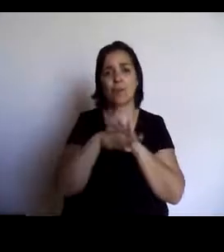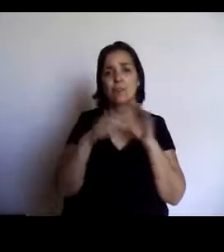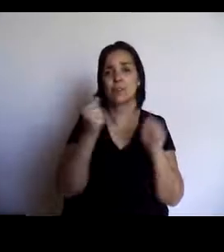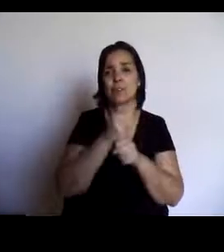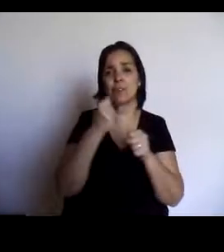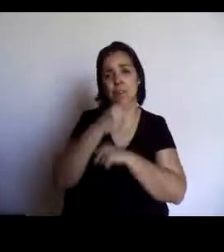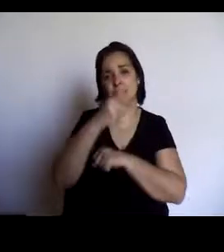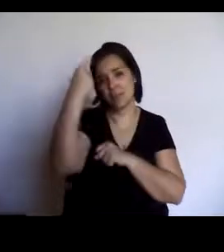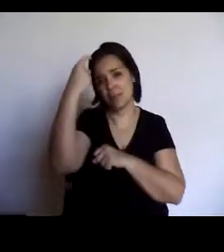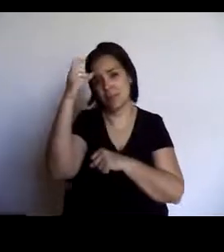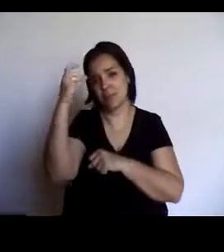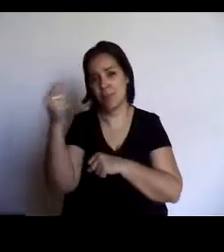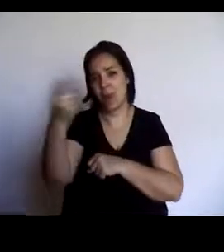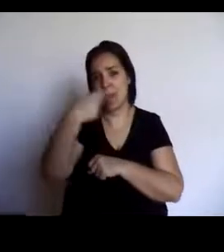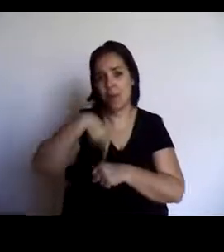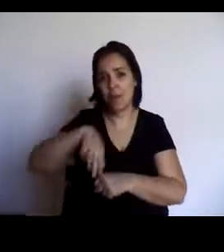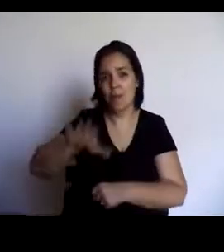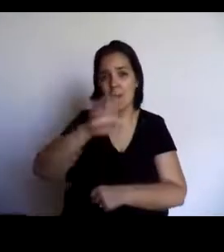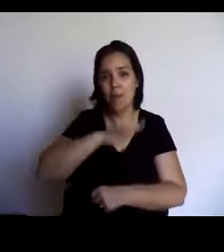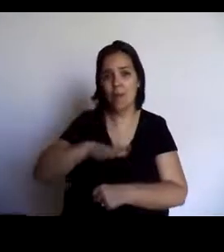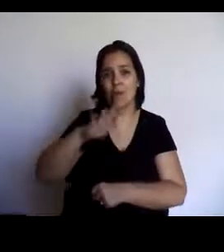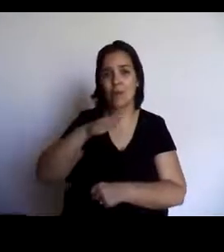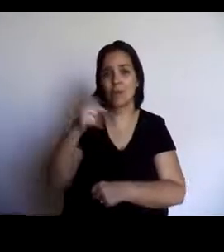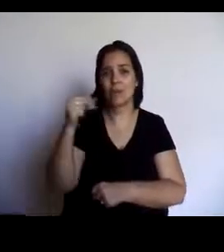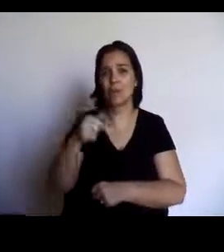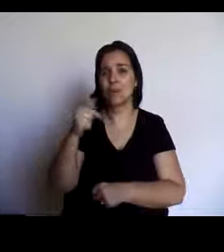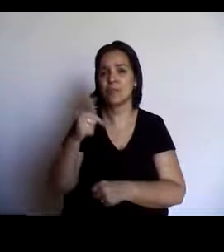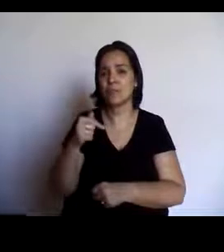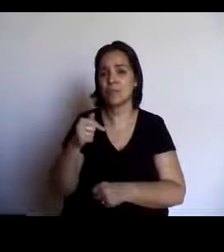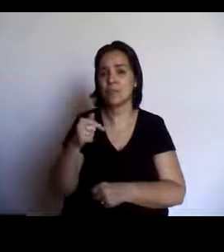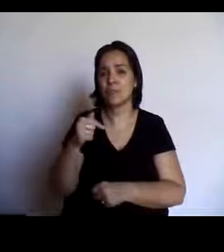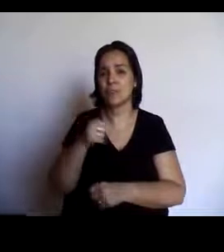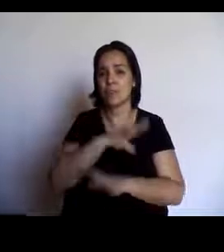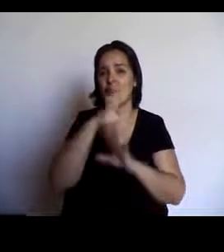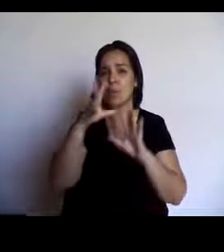municipios de nuestra región en ese acercamiento de los mismos al contexto europeo,